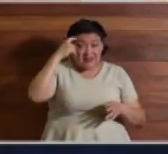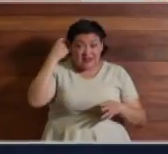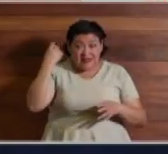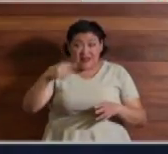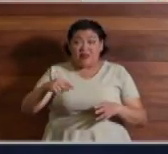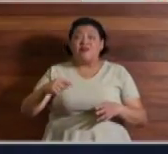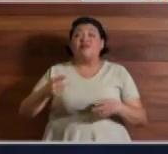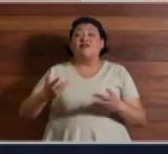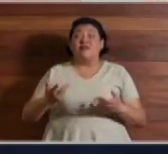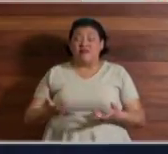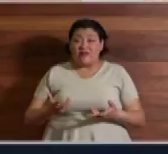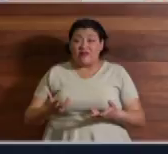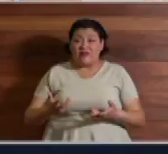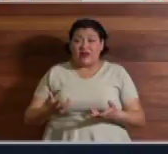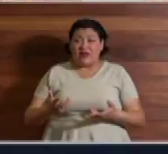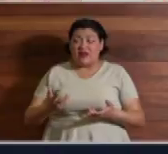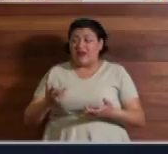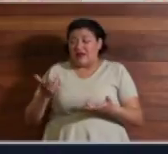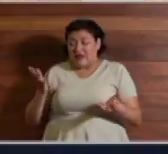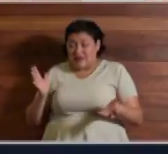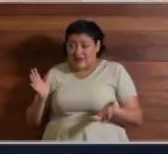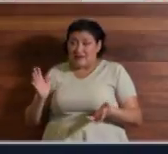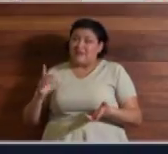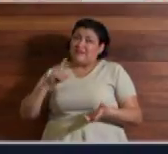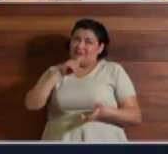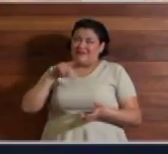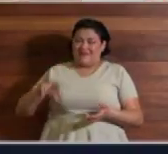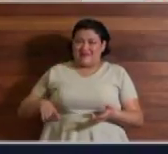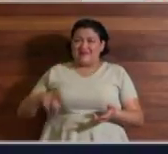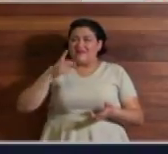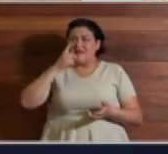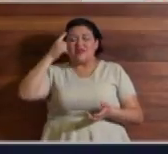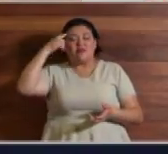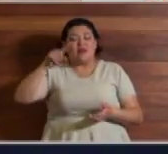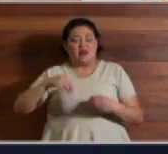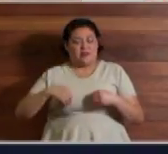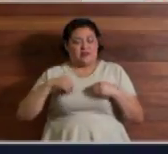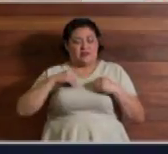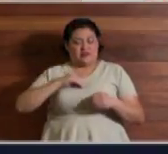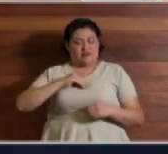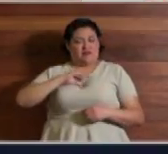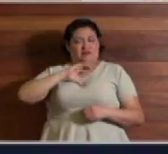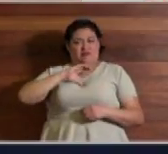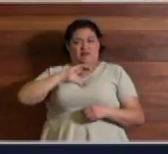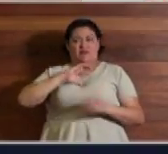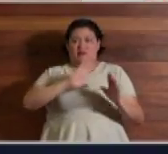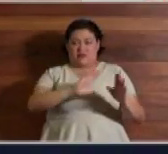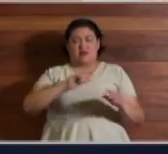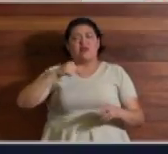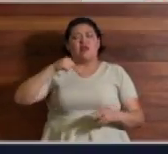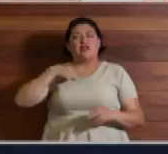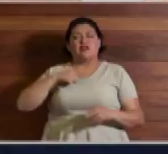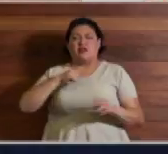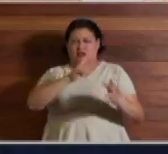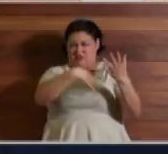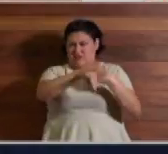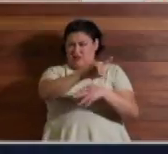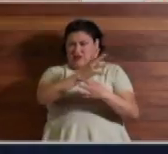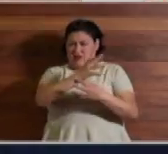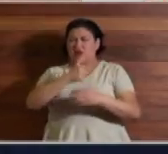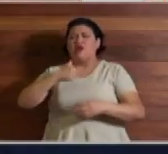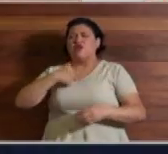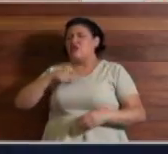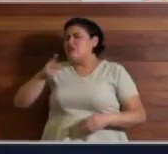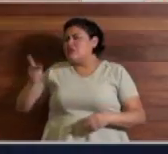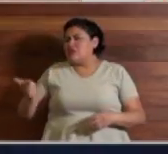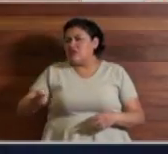para, diría la retórica oficial, una vida digna. Mi otro cuestionamiento al supuesto es que hay una concepción de lo